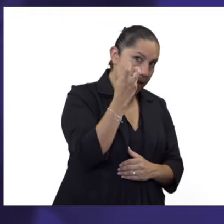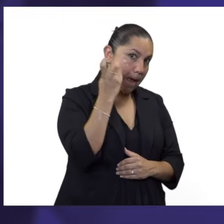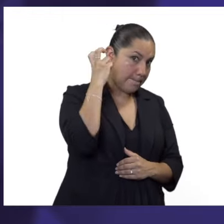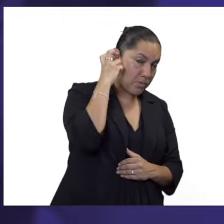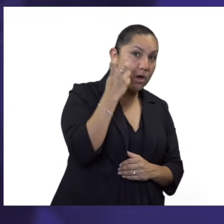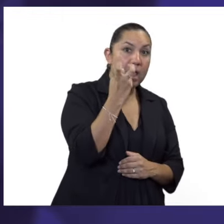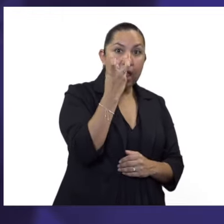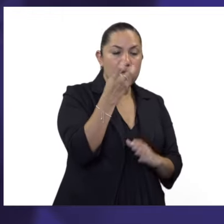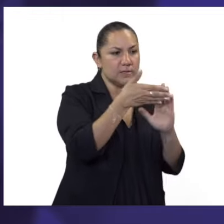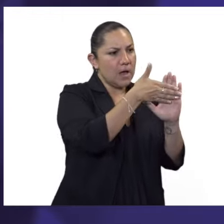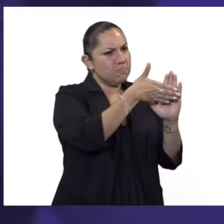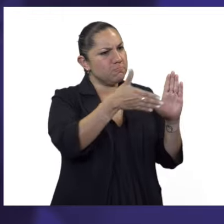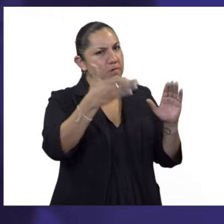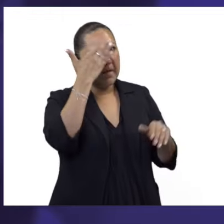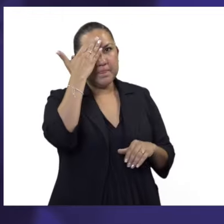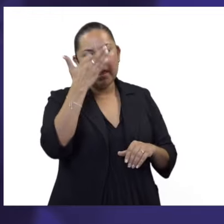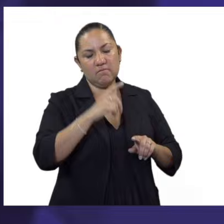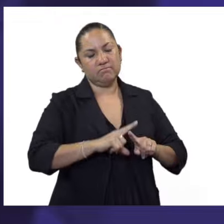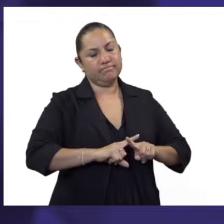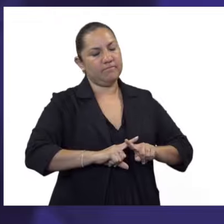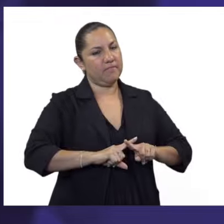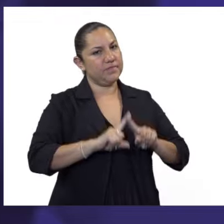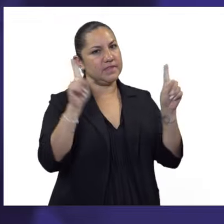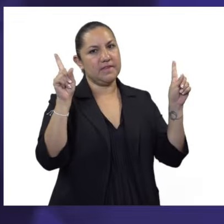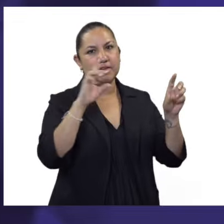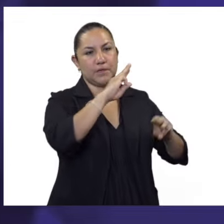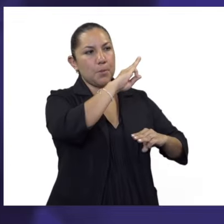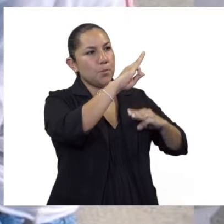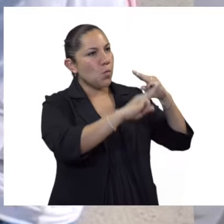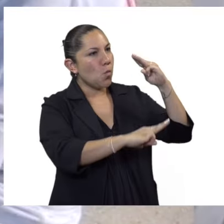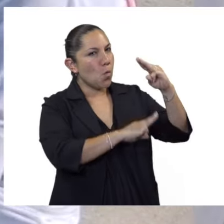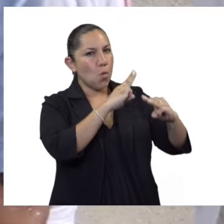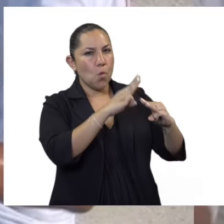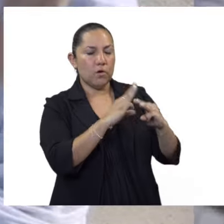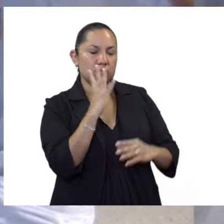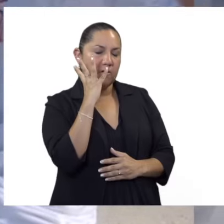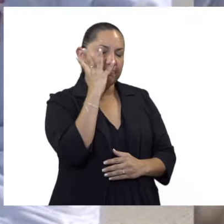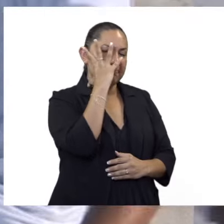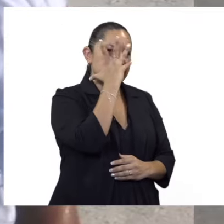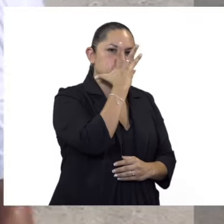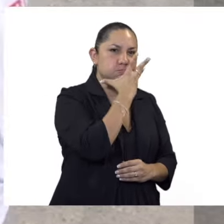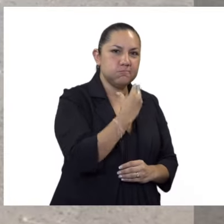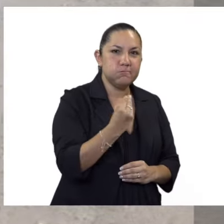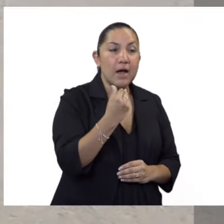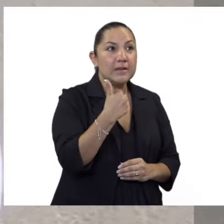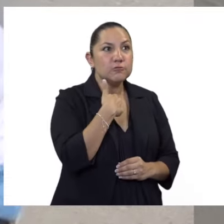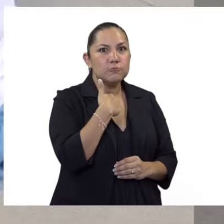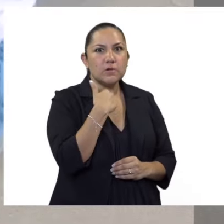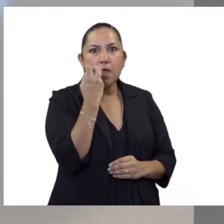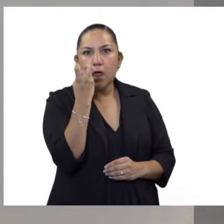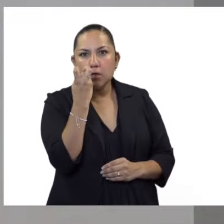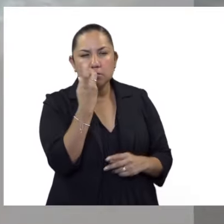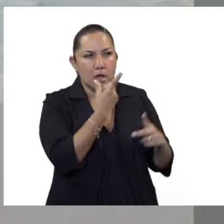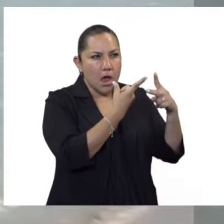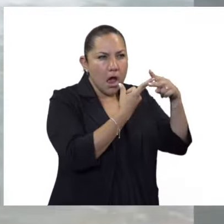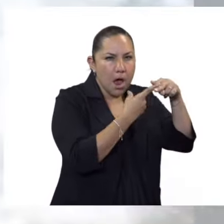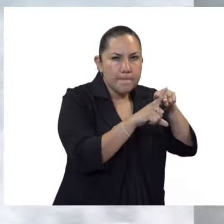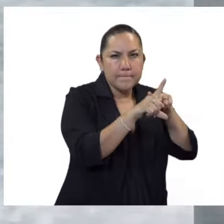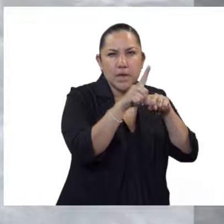puertas para un mundo totalmente diferente y maravilloso porque empecé a escuchar los